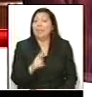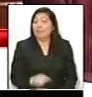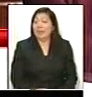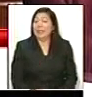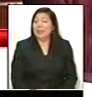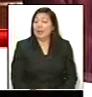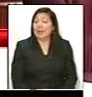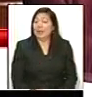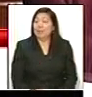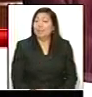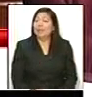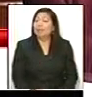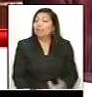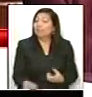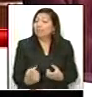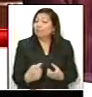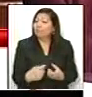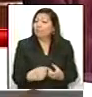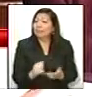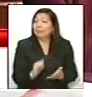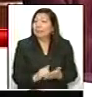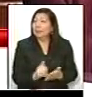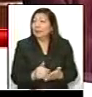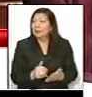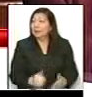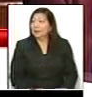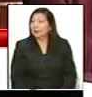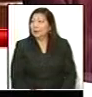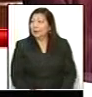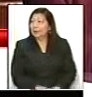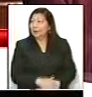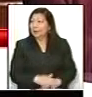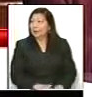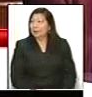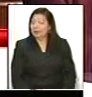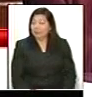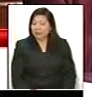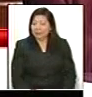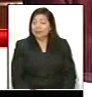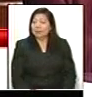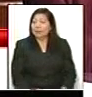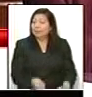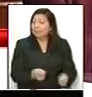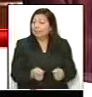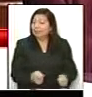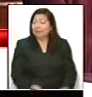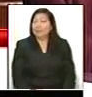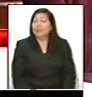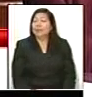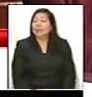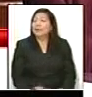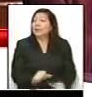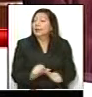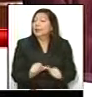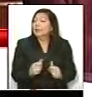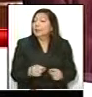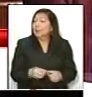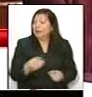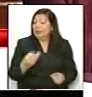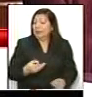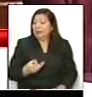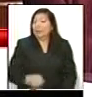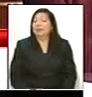presidenta, han sido parte de una dinámica y de unas circunstancias